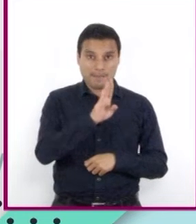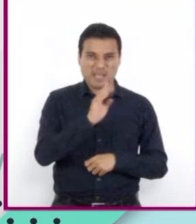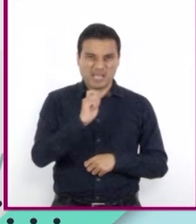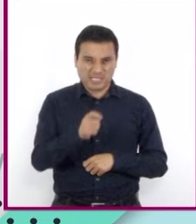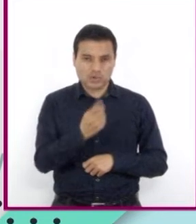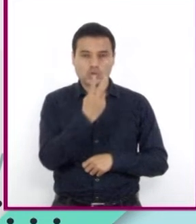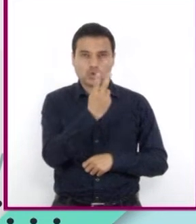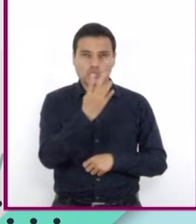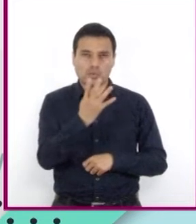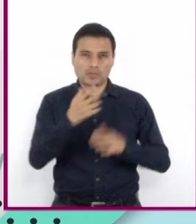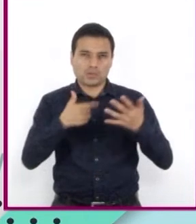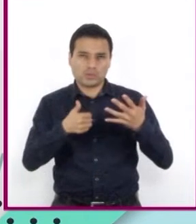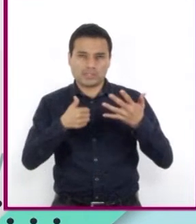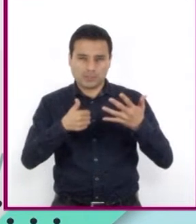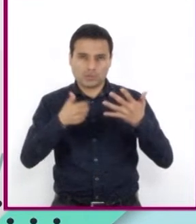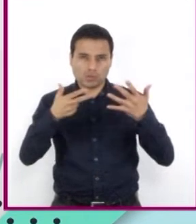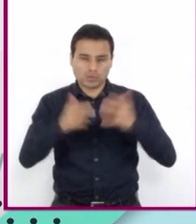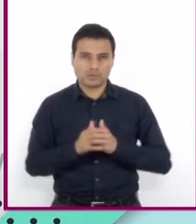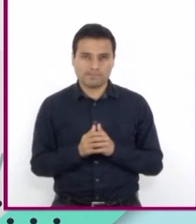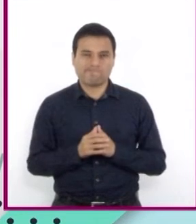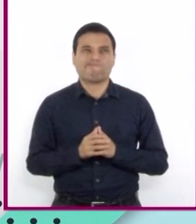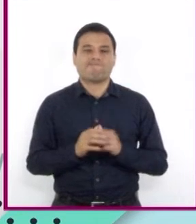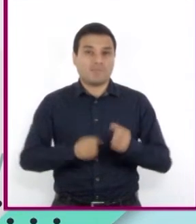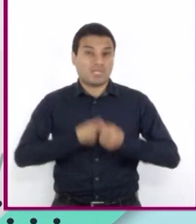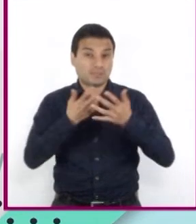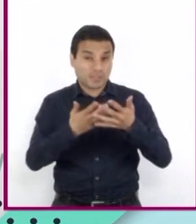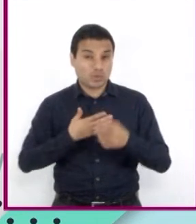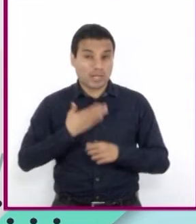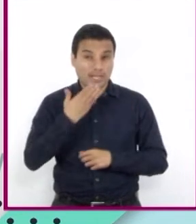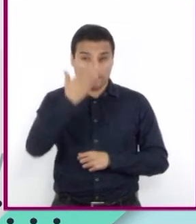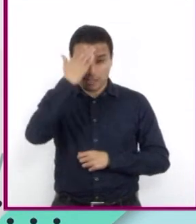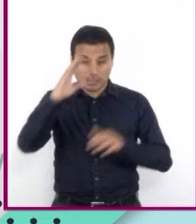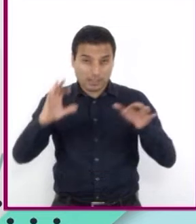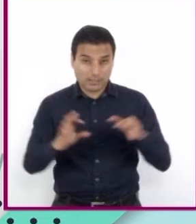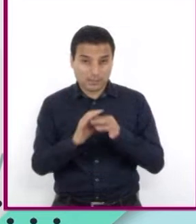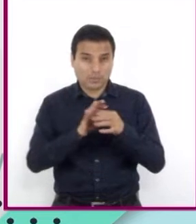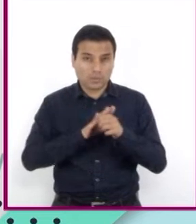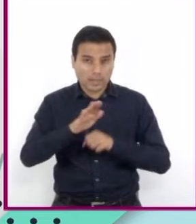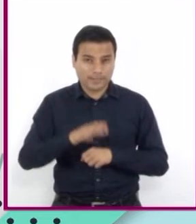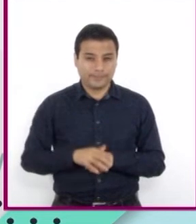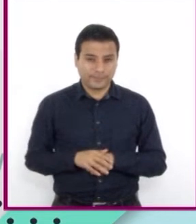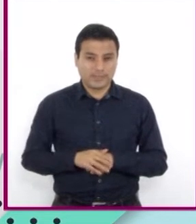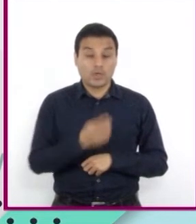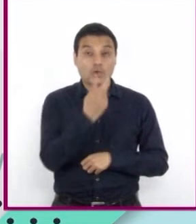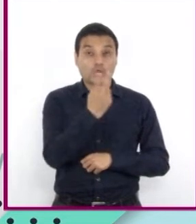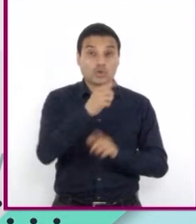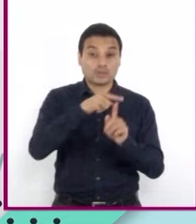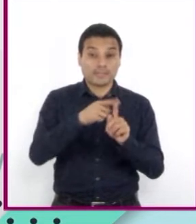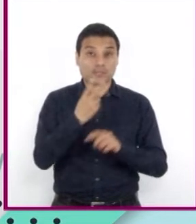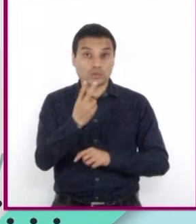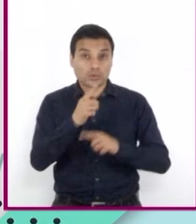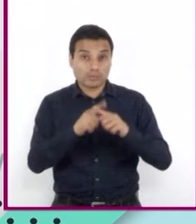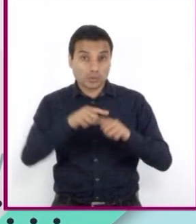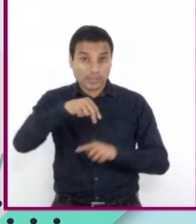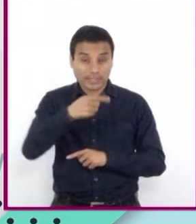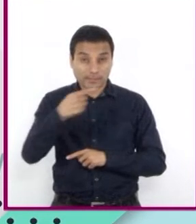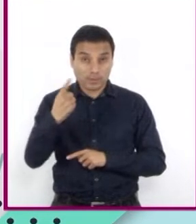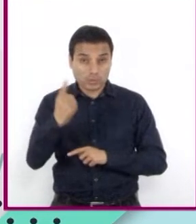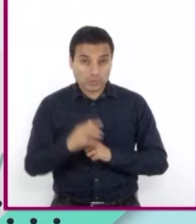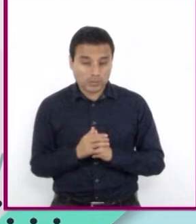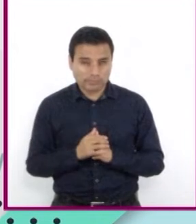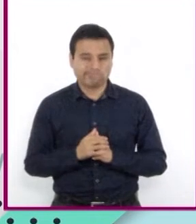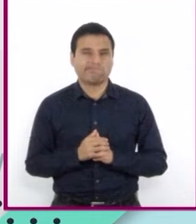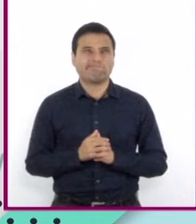4, 6, 8 y la expresión algebraica que la modela es 2 más el doble de la diferencia de n y